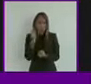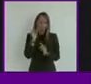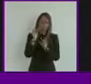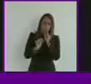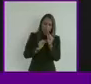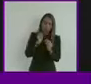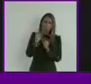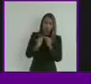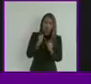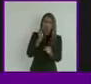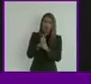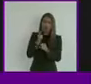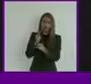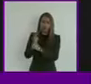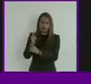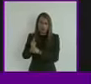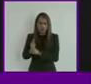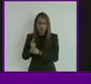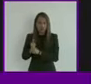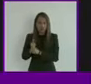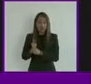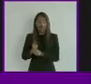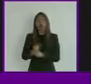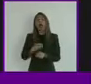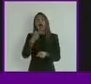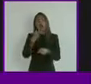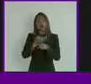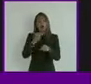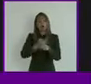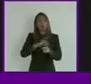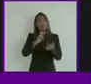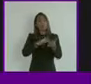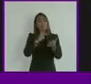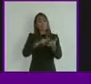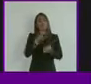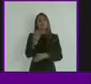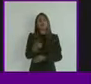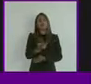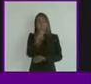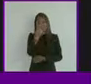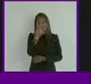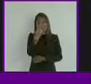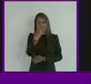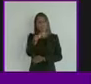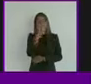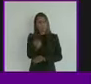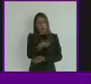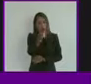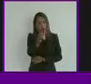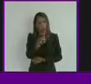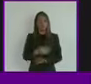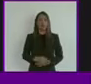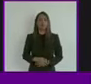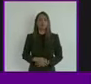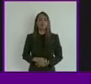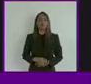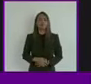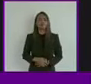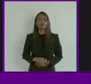pauta propiamente. Y nosotros estaríamos por cerrar la tercera ronda, pero sí quiero decirles que el hecho de que ustedes se